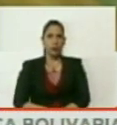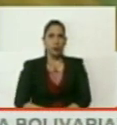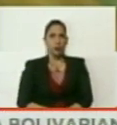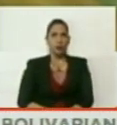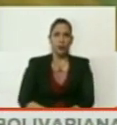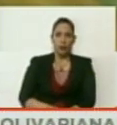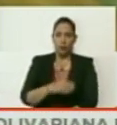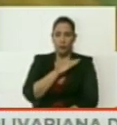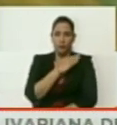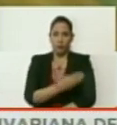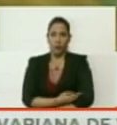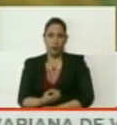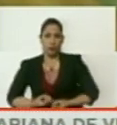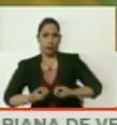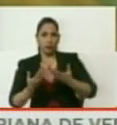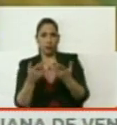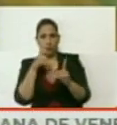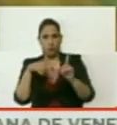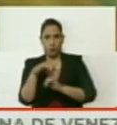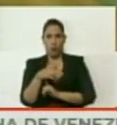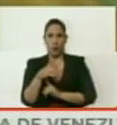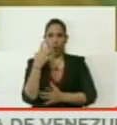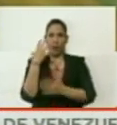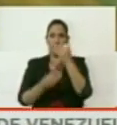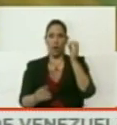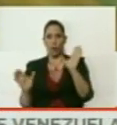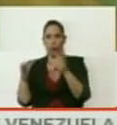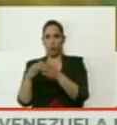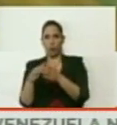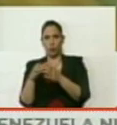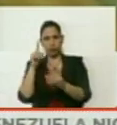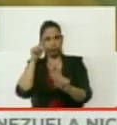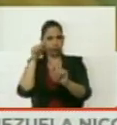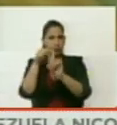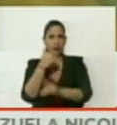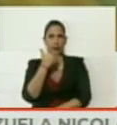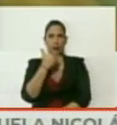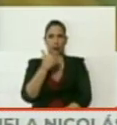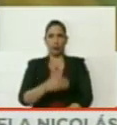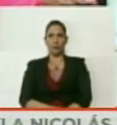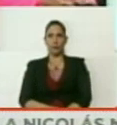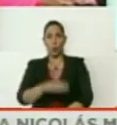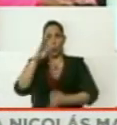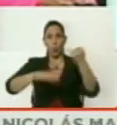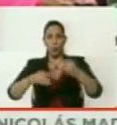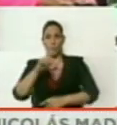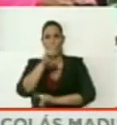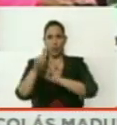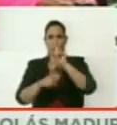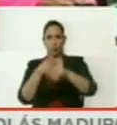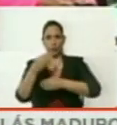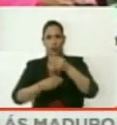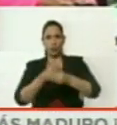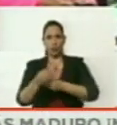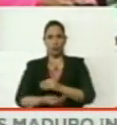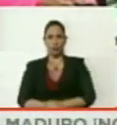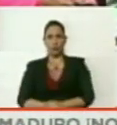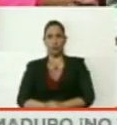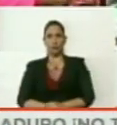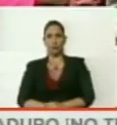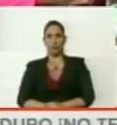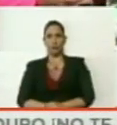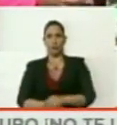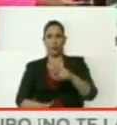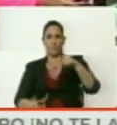fuerza que su pueblo le da, está escapado del grupo y está a punto de llegar a la meta. La última pregunta la realiza Enni Ángel,